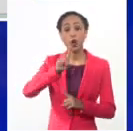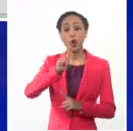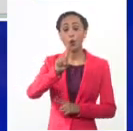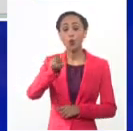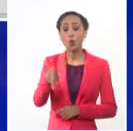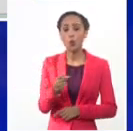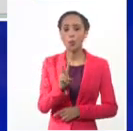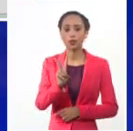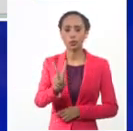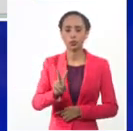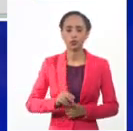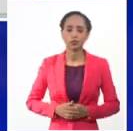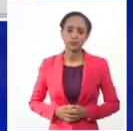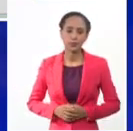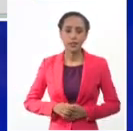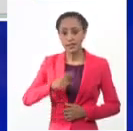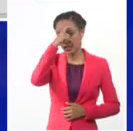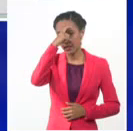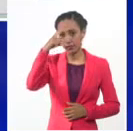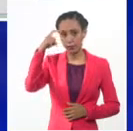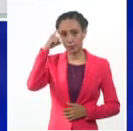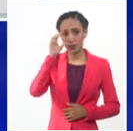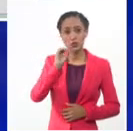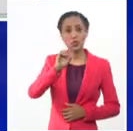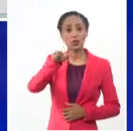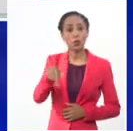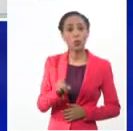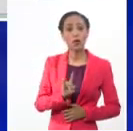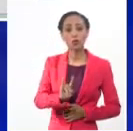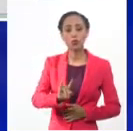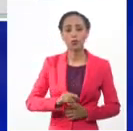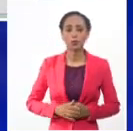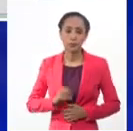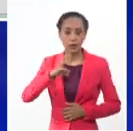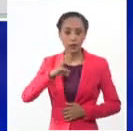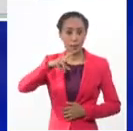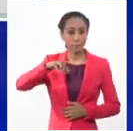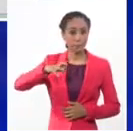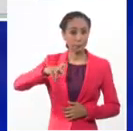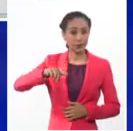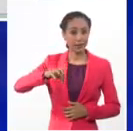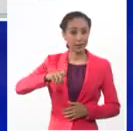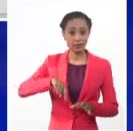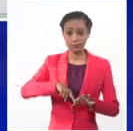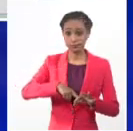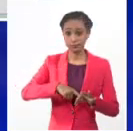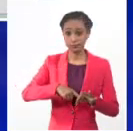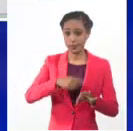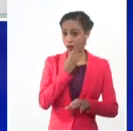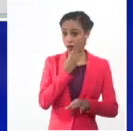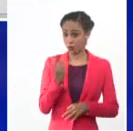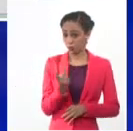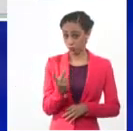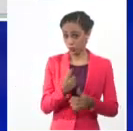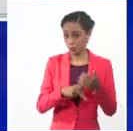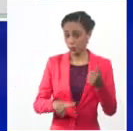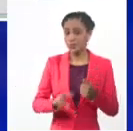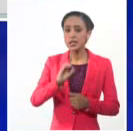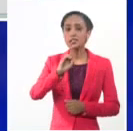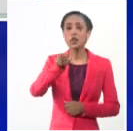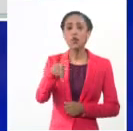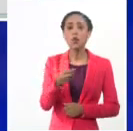1,2%, Santi Espíritu 0,9%, Pinar del Río y el municipio especial